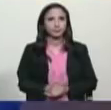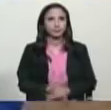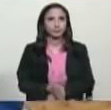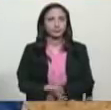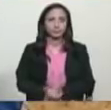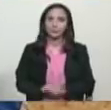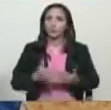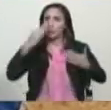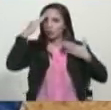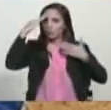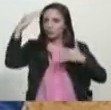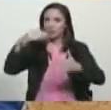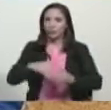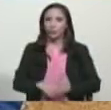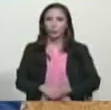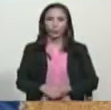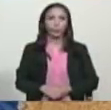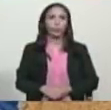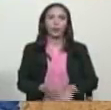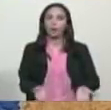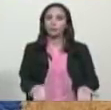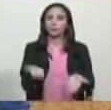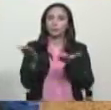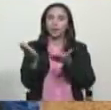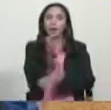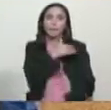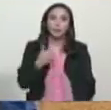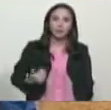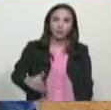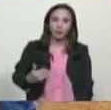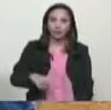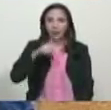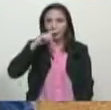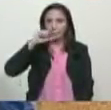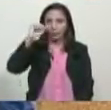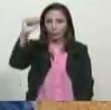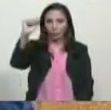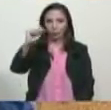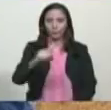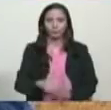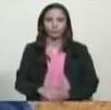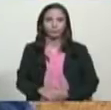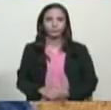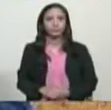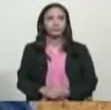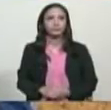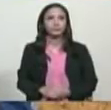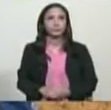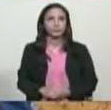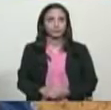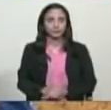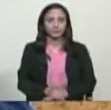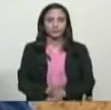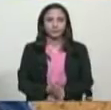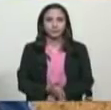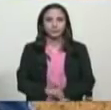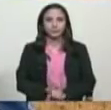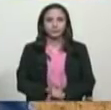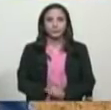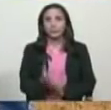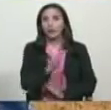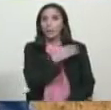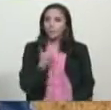Bueno, un saludo a nuestro comandante en jefe, presidente de la República Bolivariana de Venezuela,